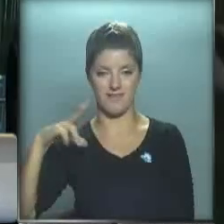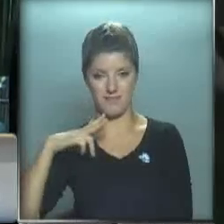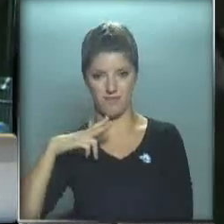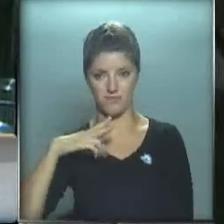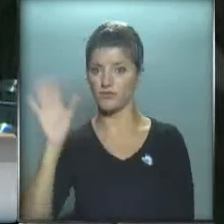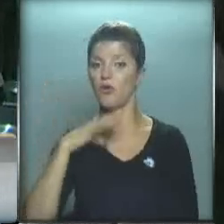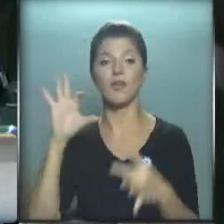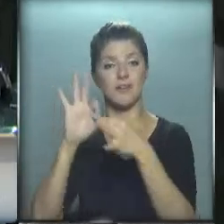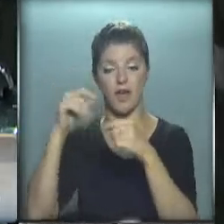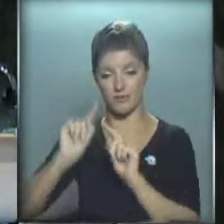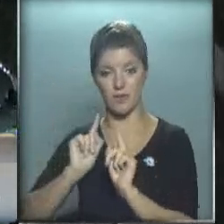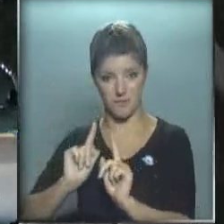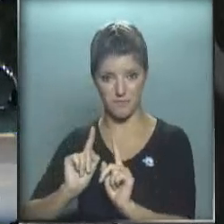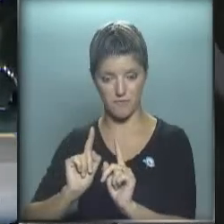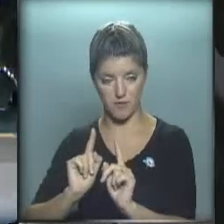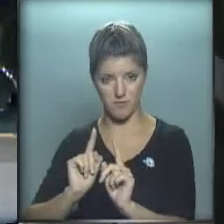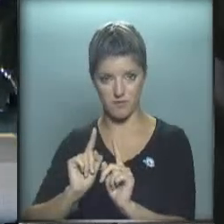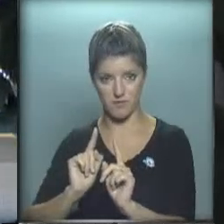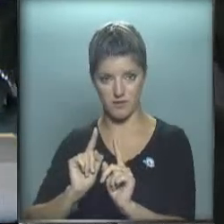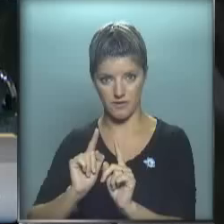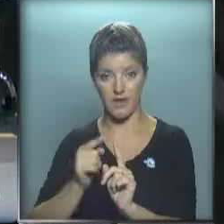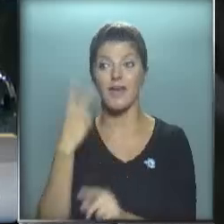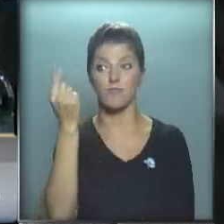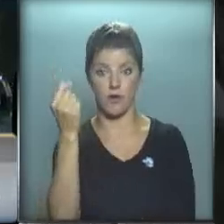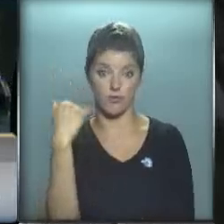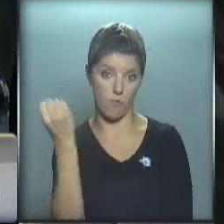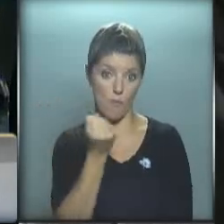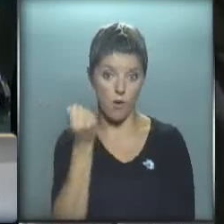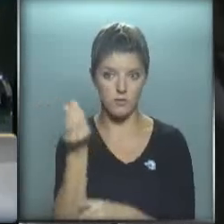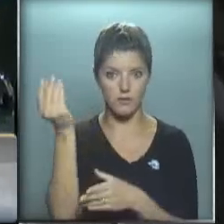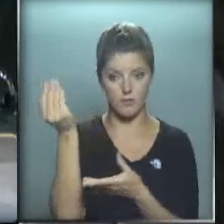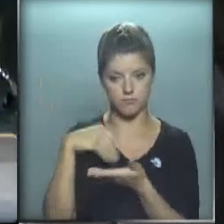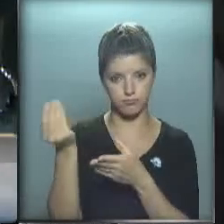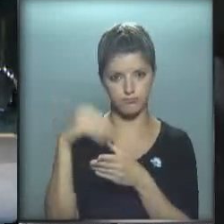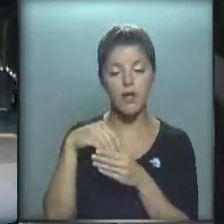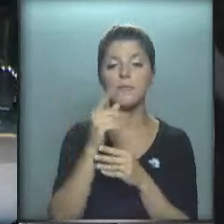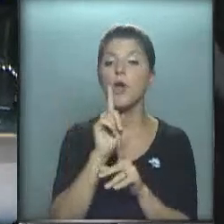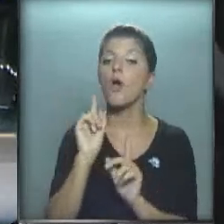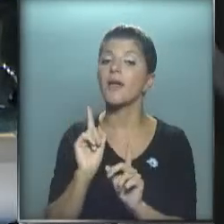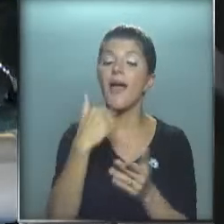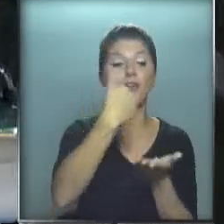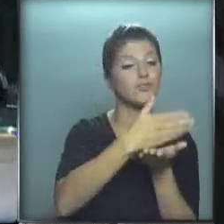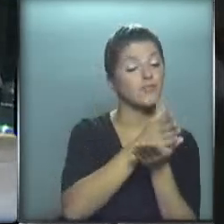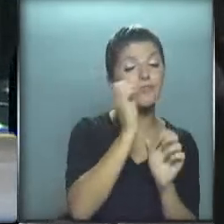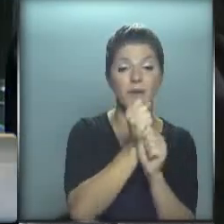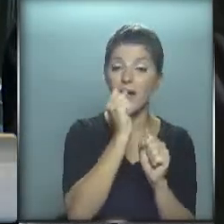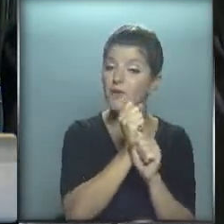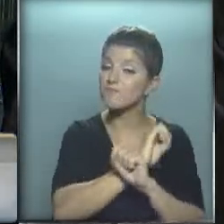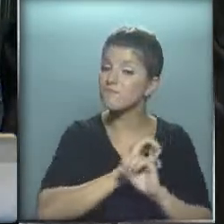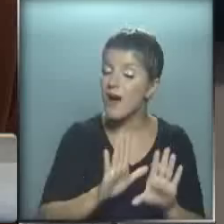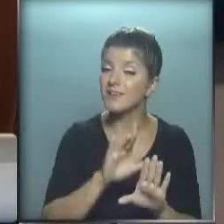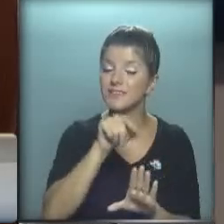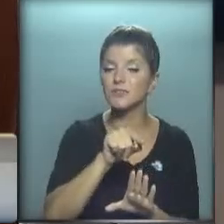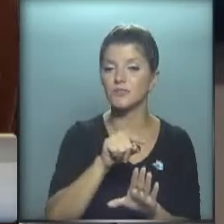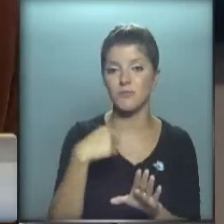este capitalismo simbólico por ejemplo que va va a tener ingresos muy importantes pero que va a afectar a los sectores obreros tradicionales que se van a